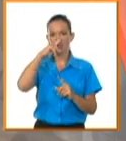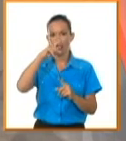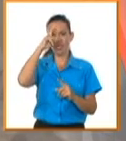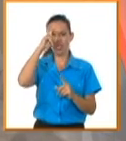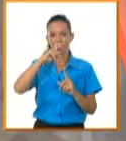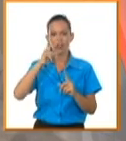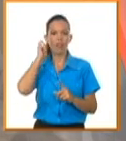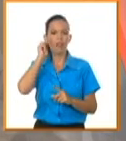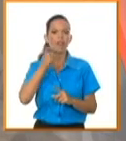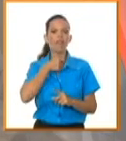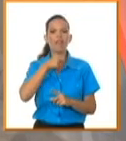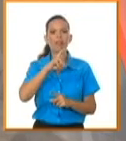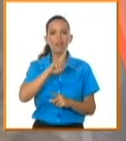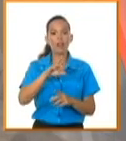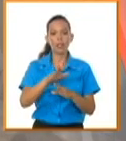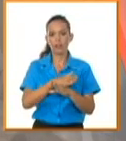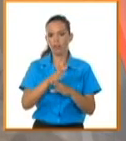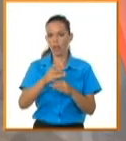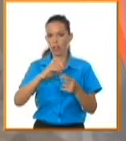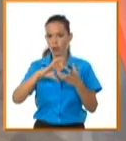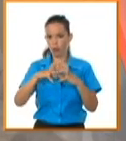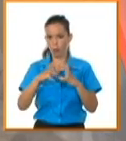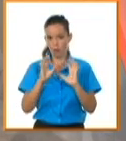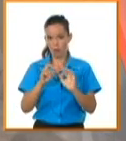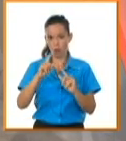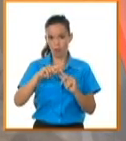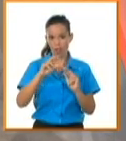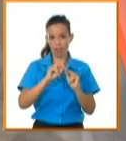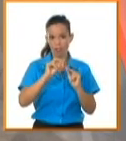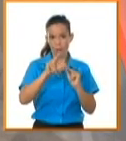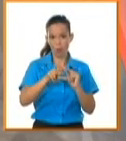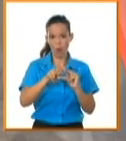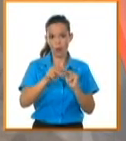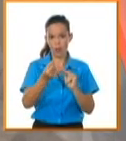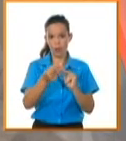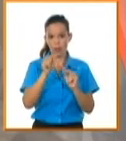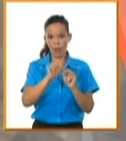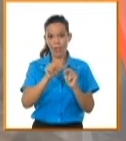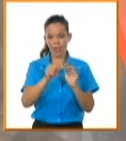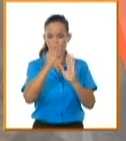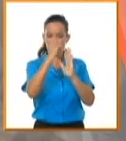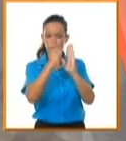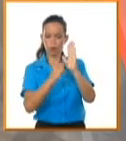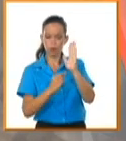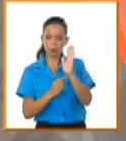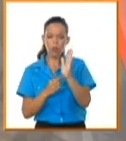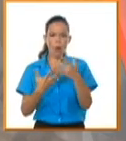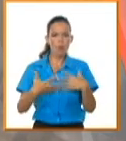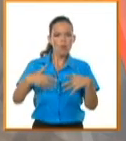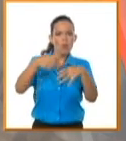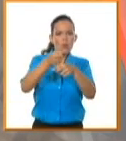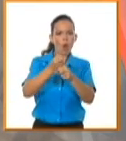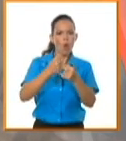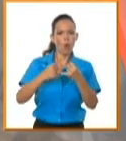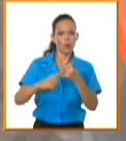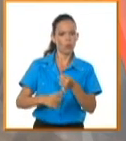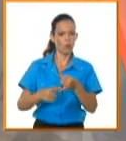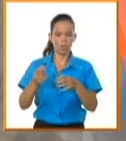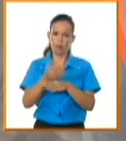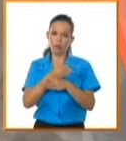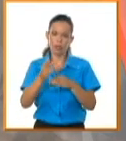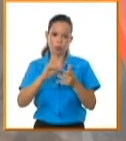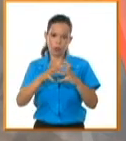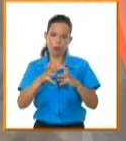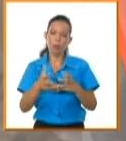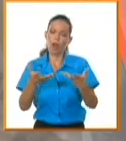privilegio no lo tiene el mundo entero es decir que una que nuestra nuestro país con la